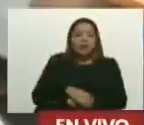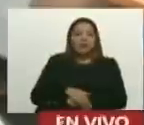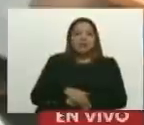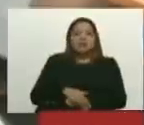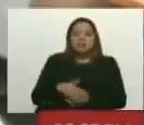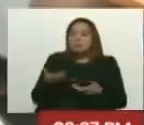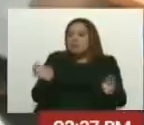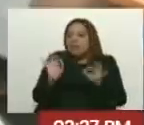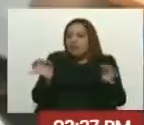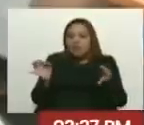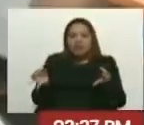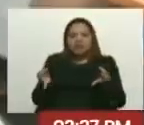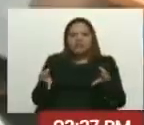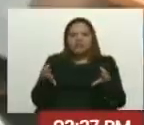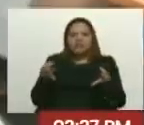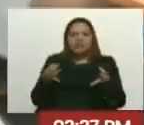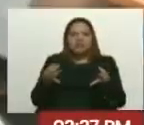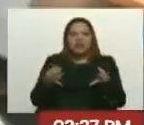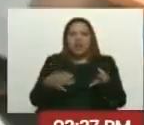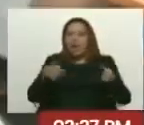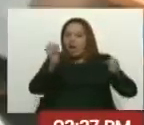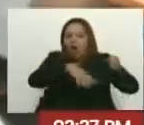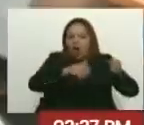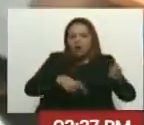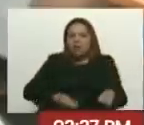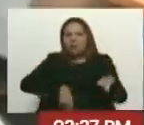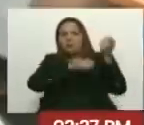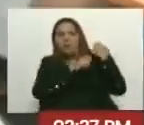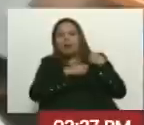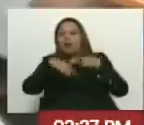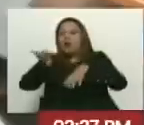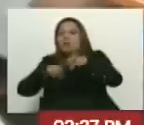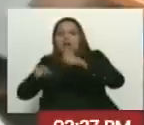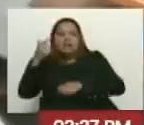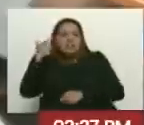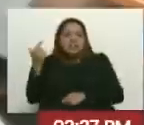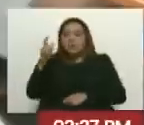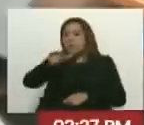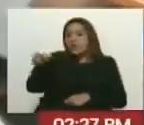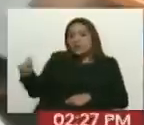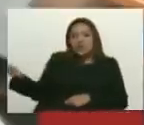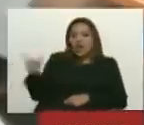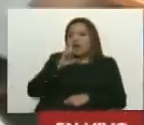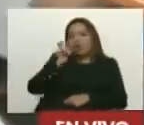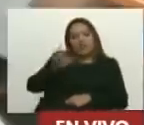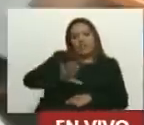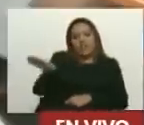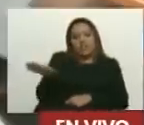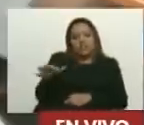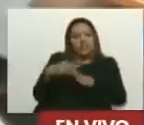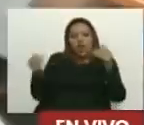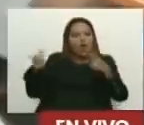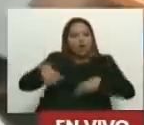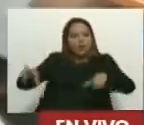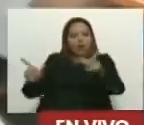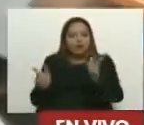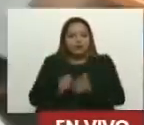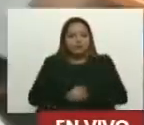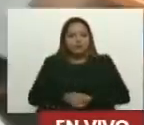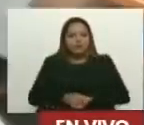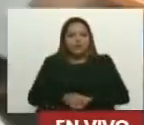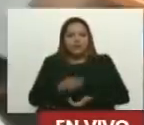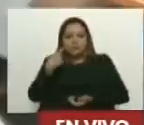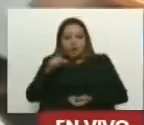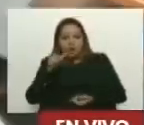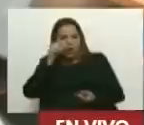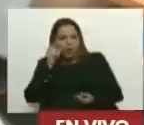Atapirire, de broma, cargar las bromas para llevar para los pueblitos, a comprar los chinos, eso, gente de todas partes. Un hombre de